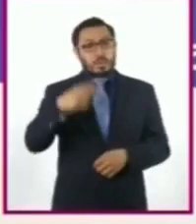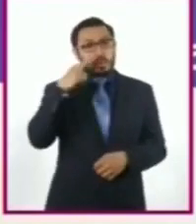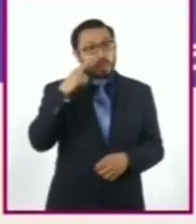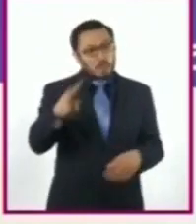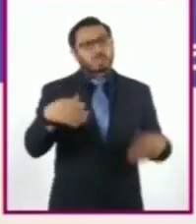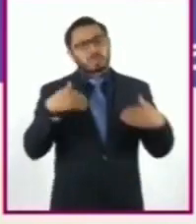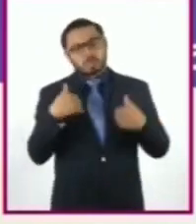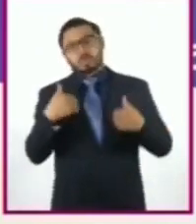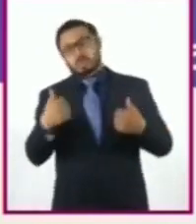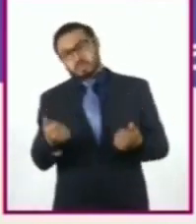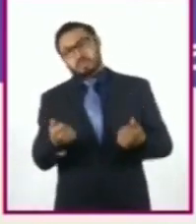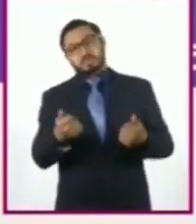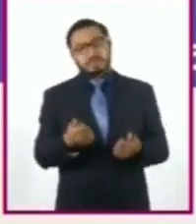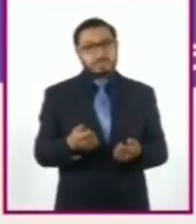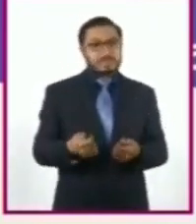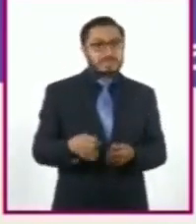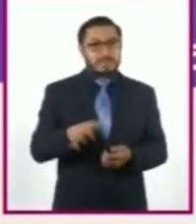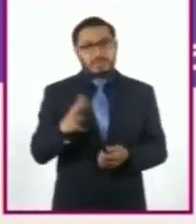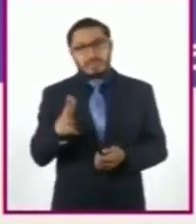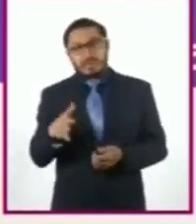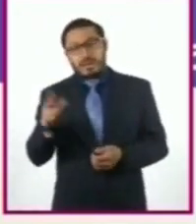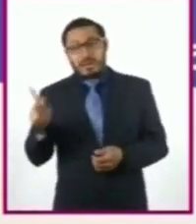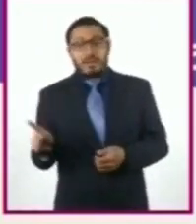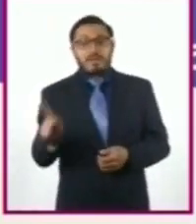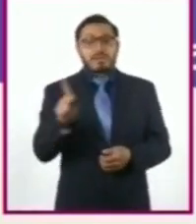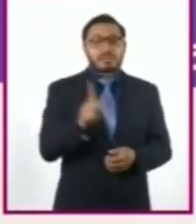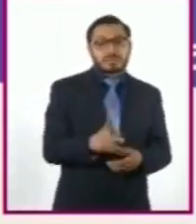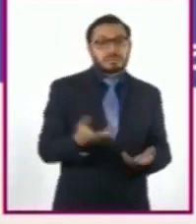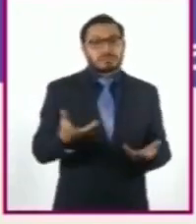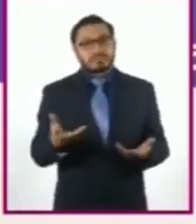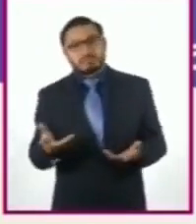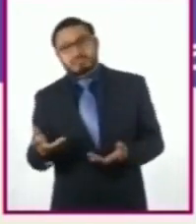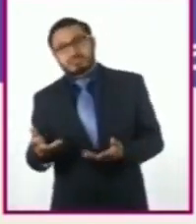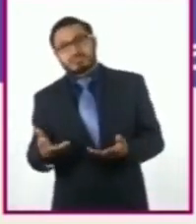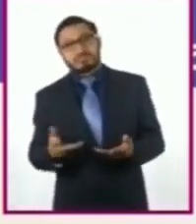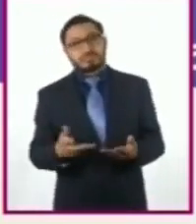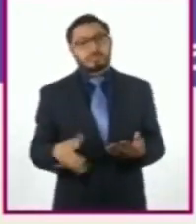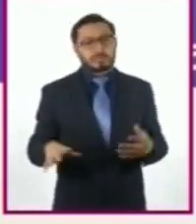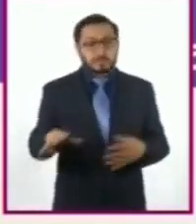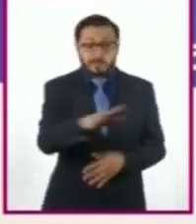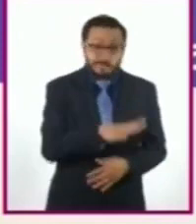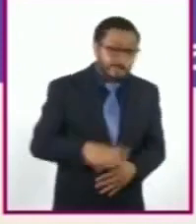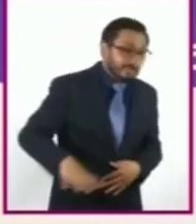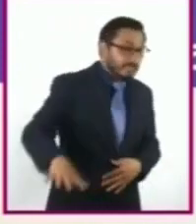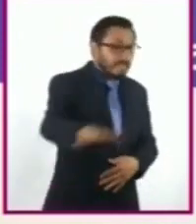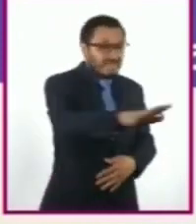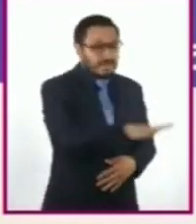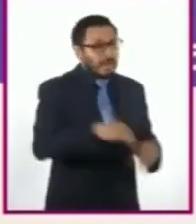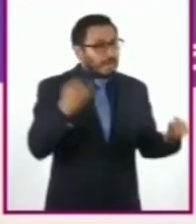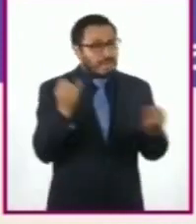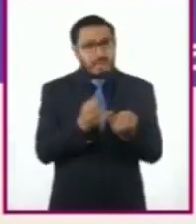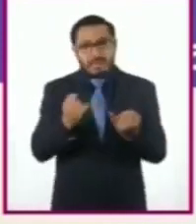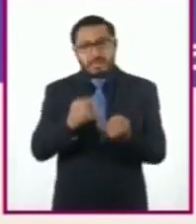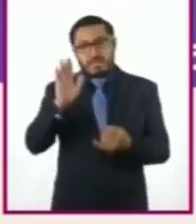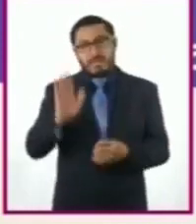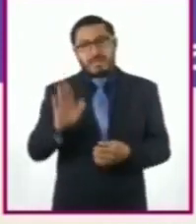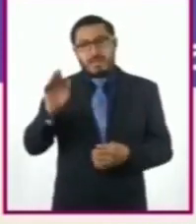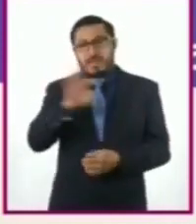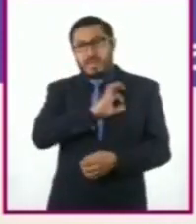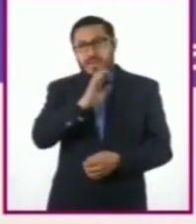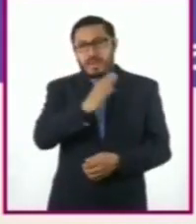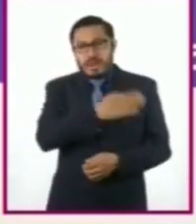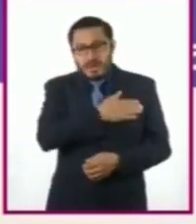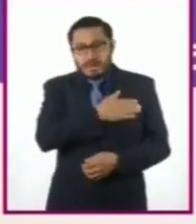comprendido cerca de la similitud que toda esta tierra tiene a España, así en la